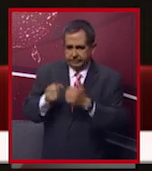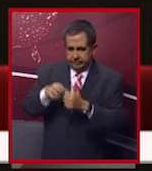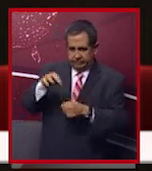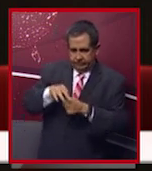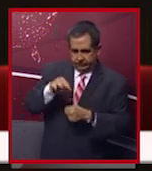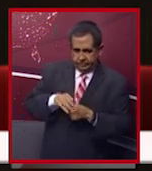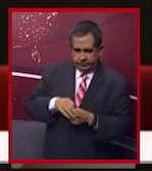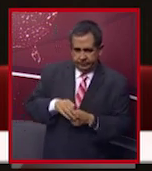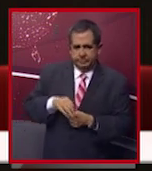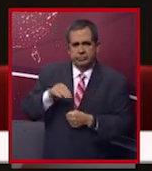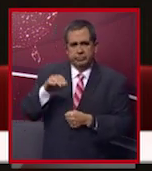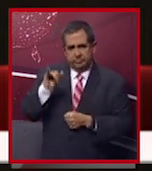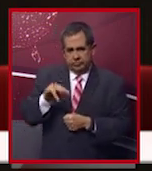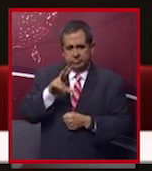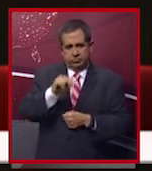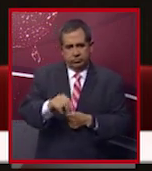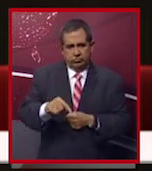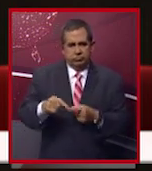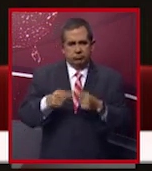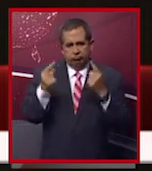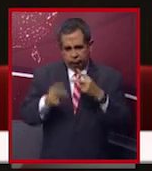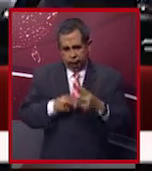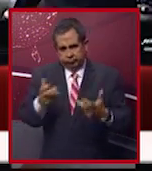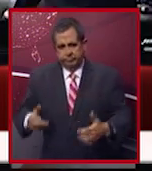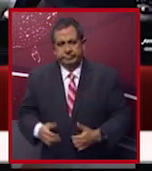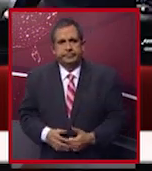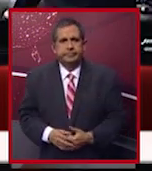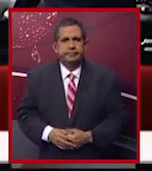votos en contra de la derecha panista.